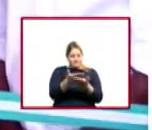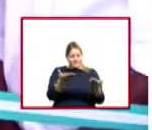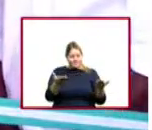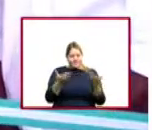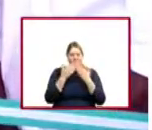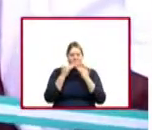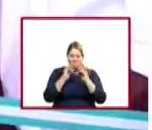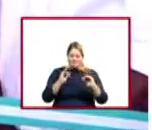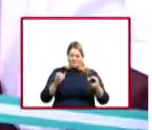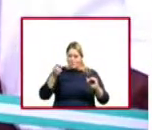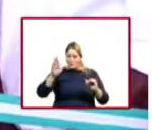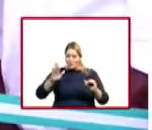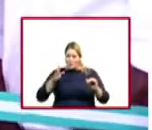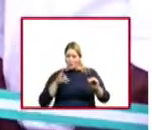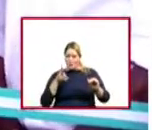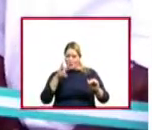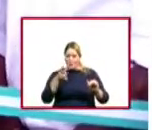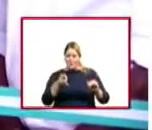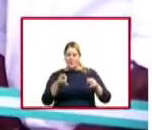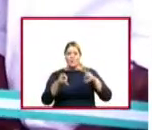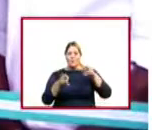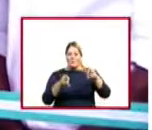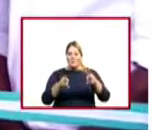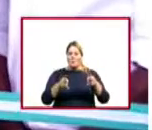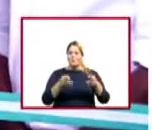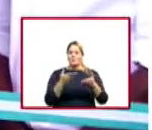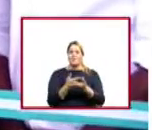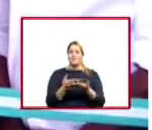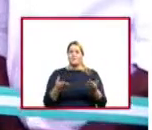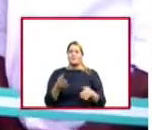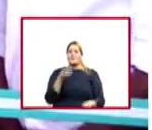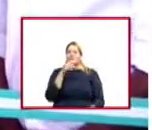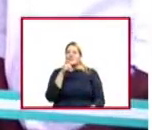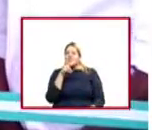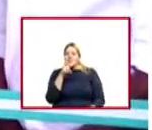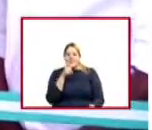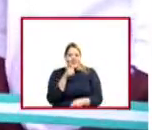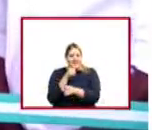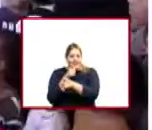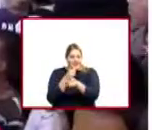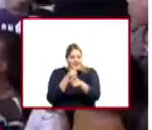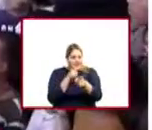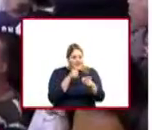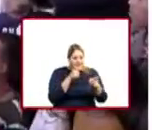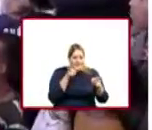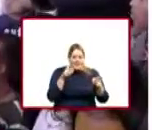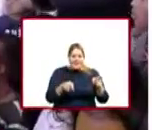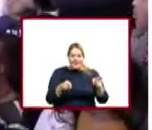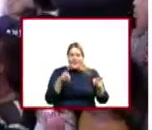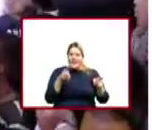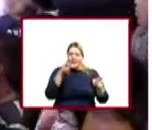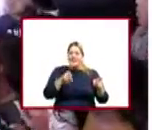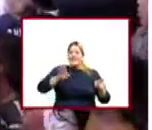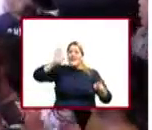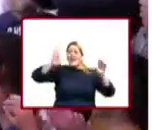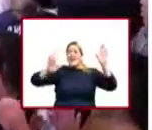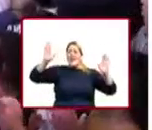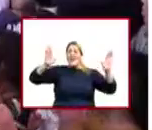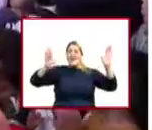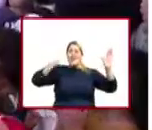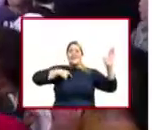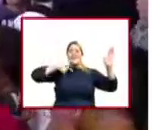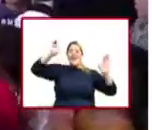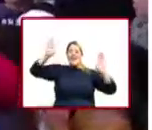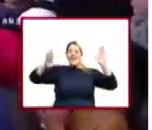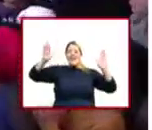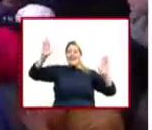forma, dependiendo del caso que se trate, obviamente, en cuanto a la figura personal del señor Cibrián. Obviamente, institucionalmente, el